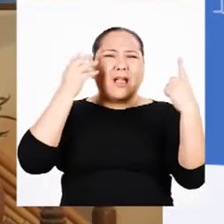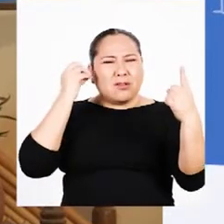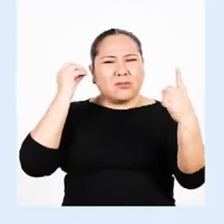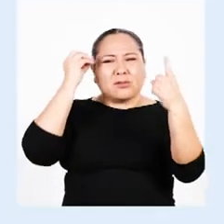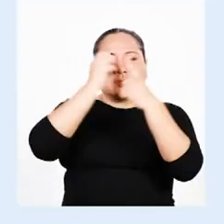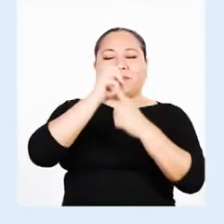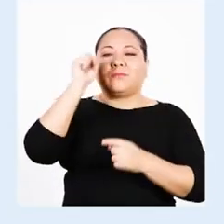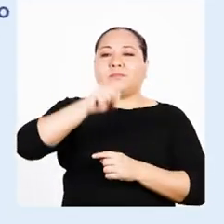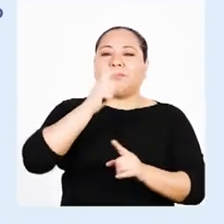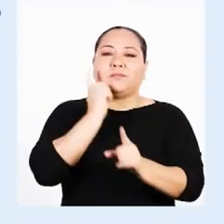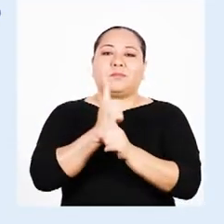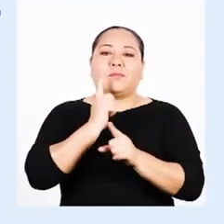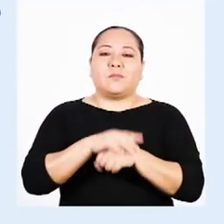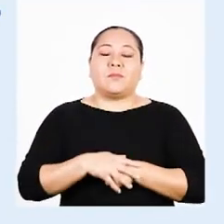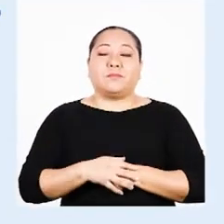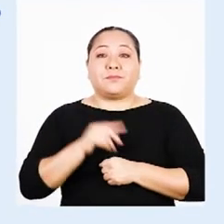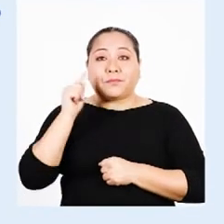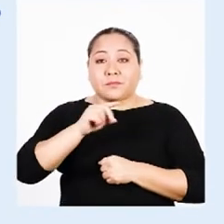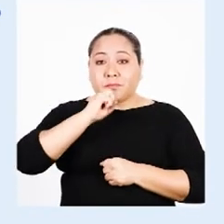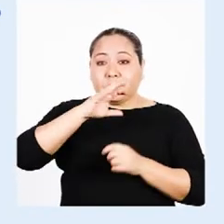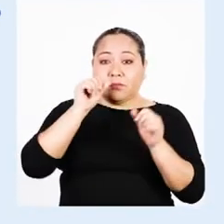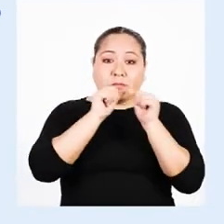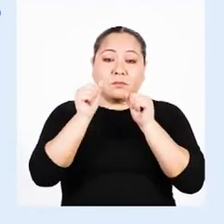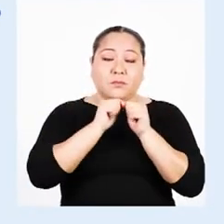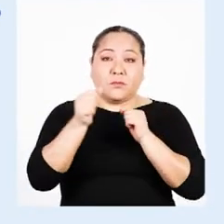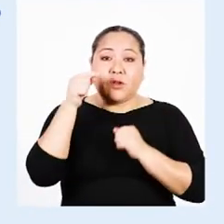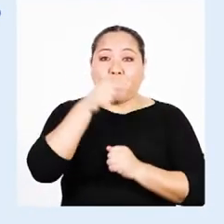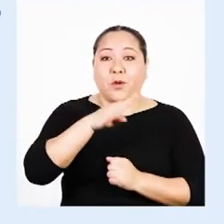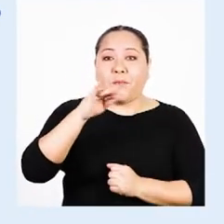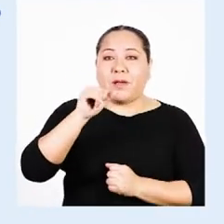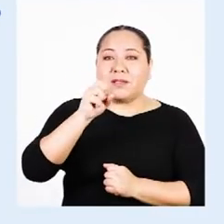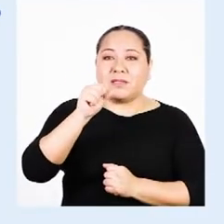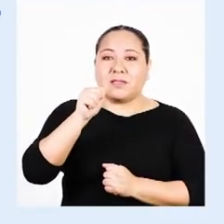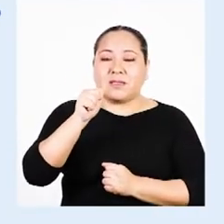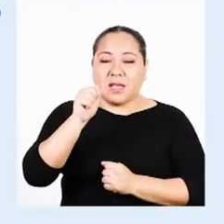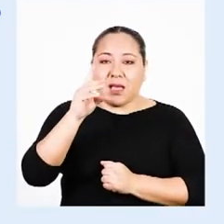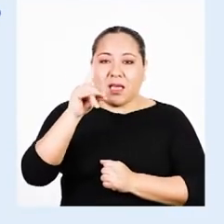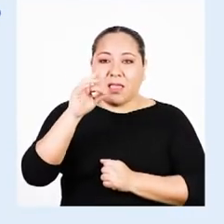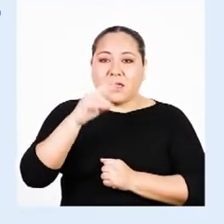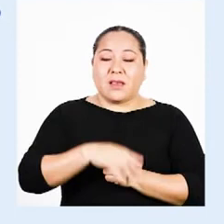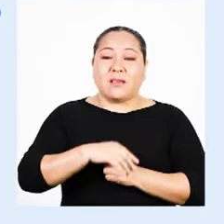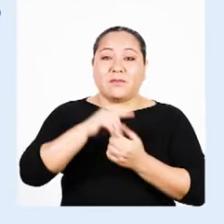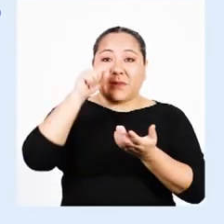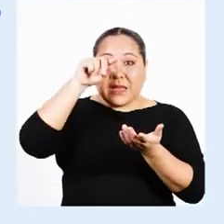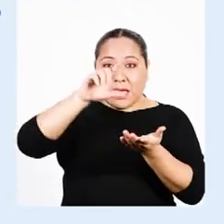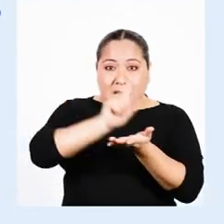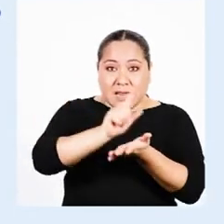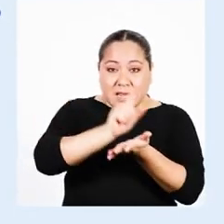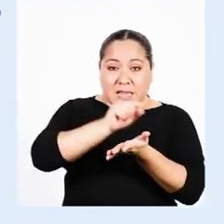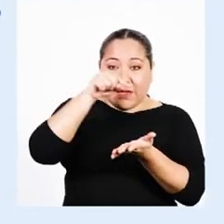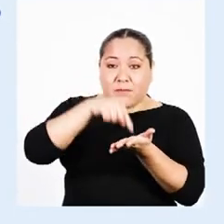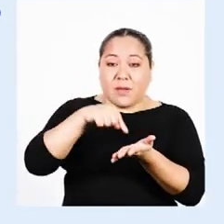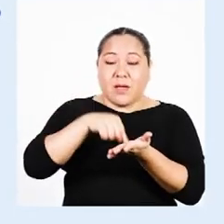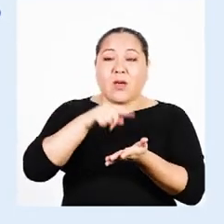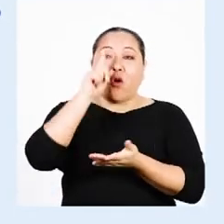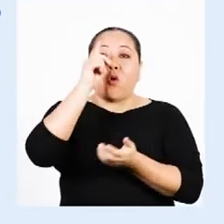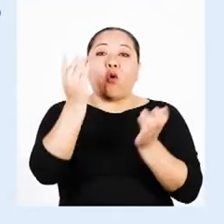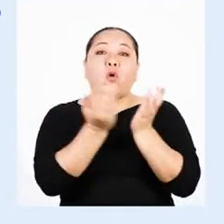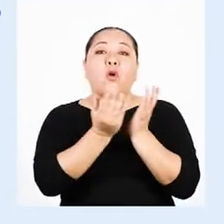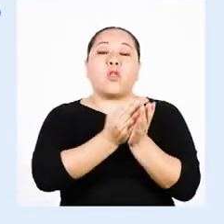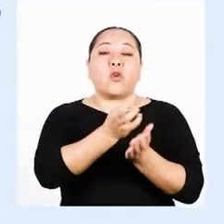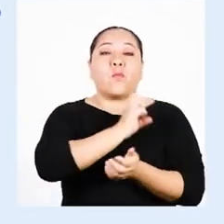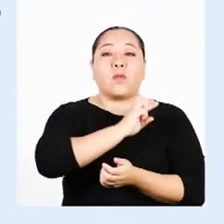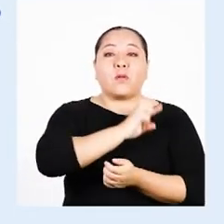desafío. Afirmativo. Según cifras de Basadre, en el departamento de Lima existía